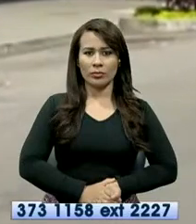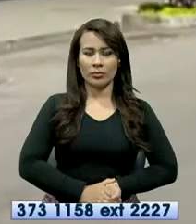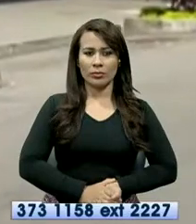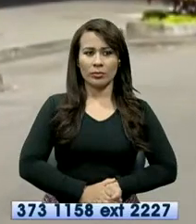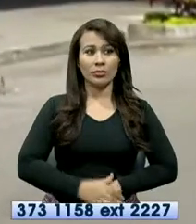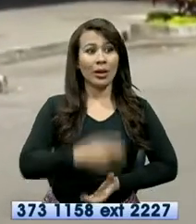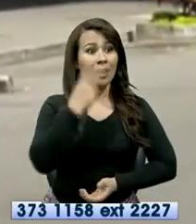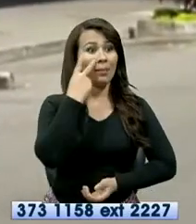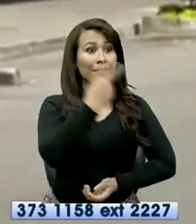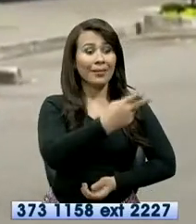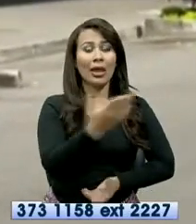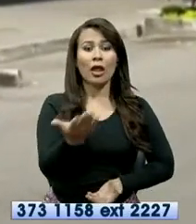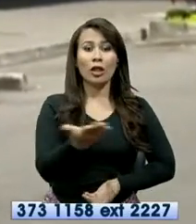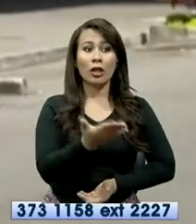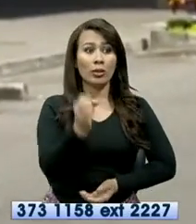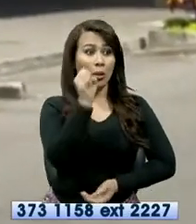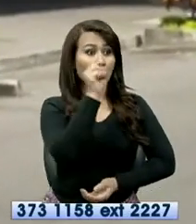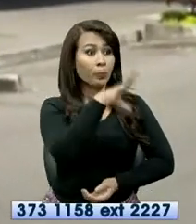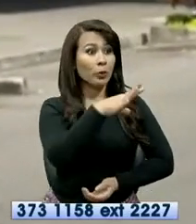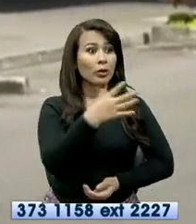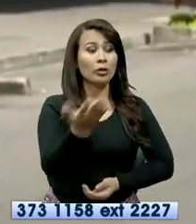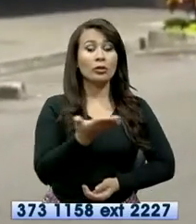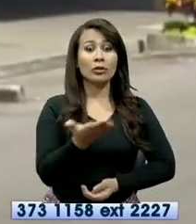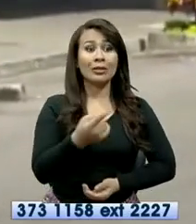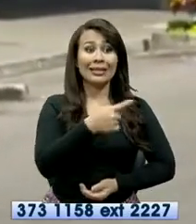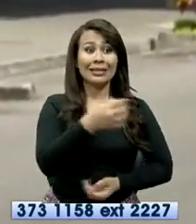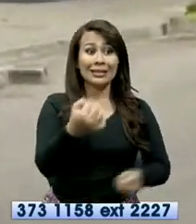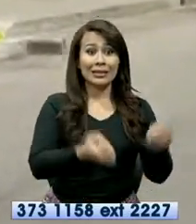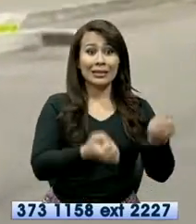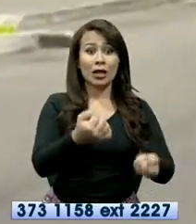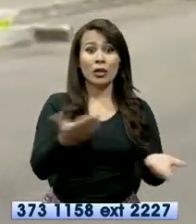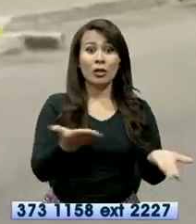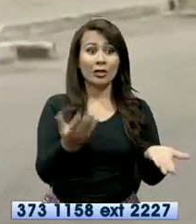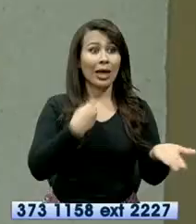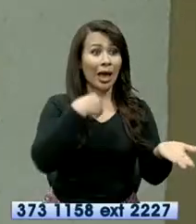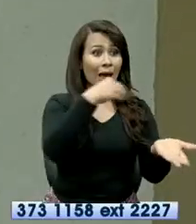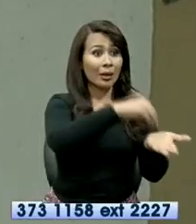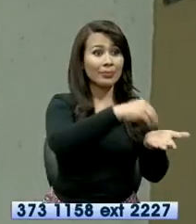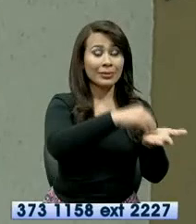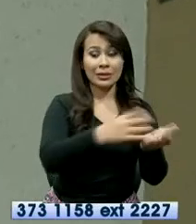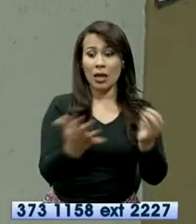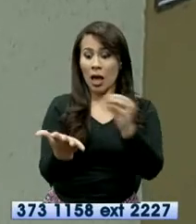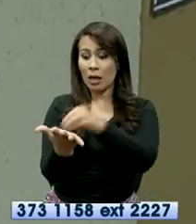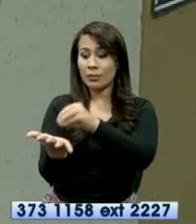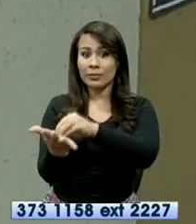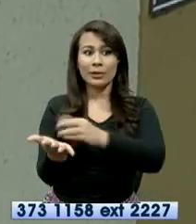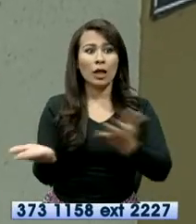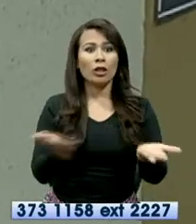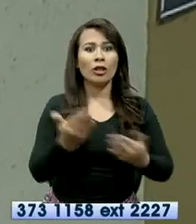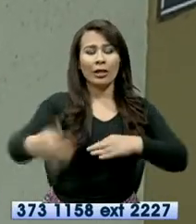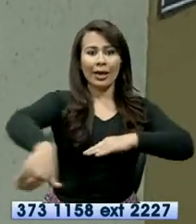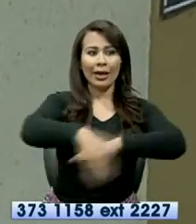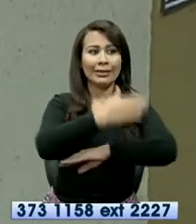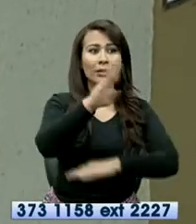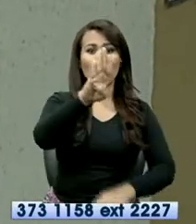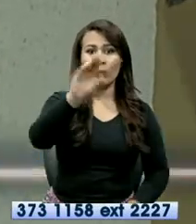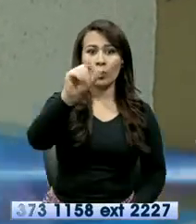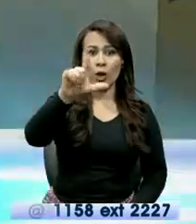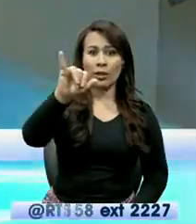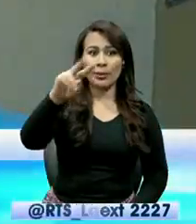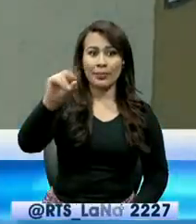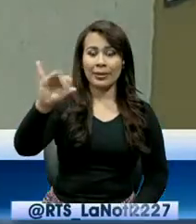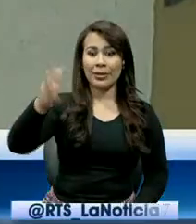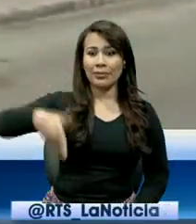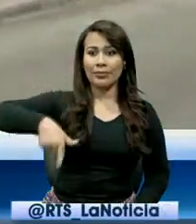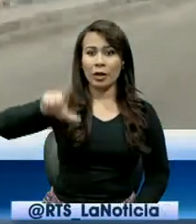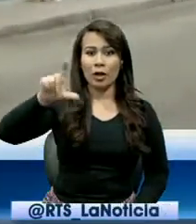Estas son las imágenes que captó un transeúnte que al acercarse a la zona de Lorenzo de Garicoa y Bolivia se percató